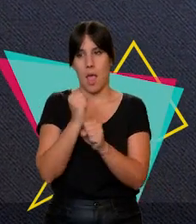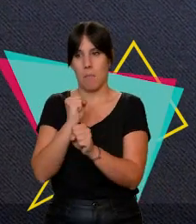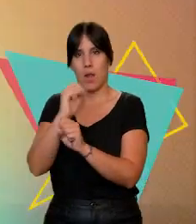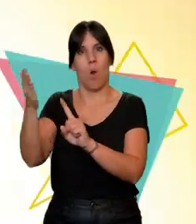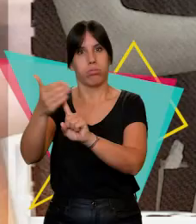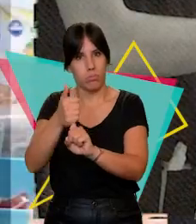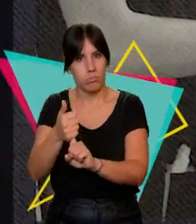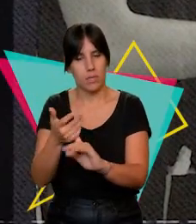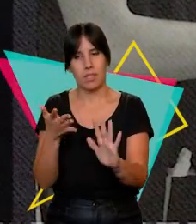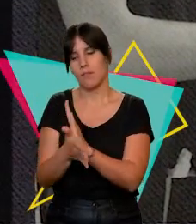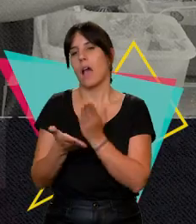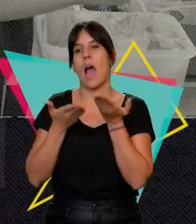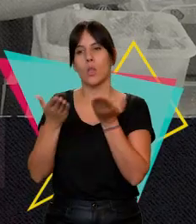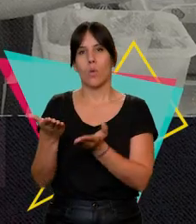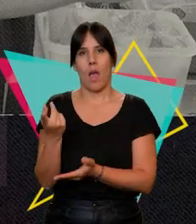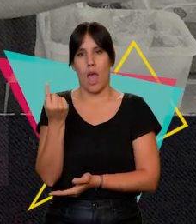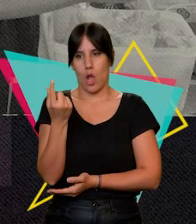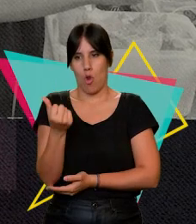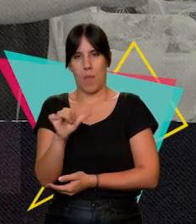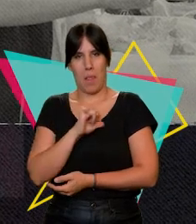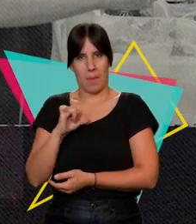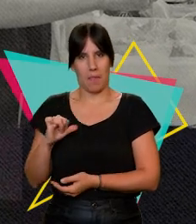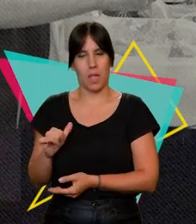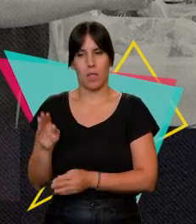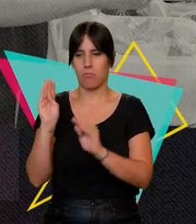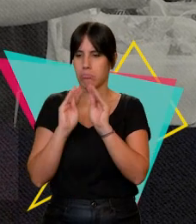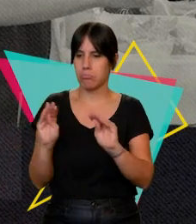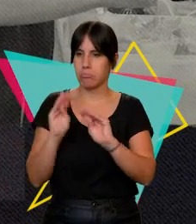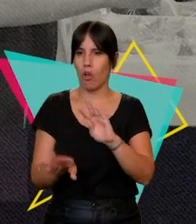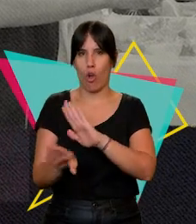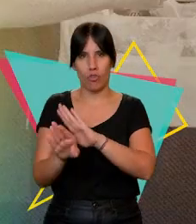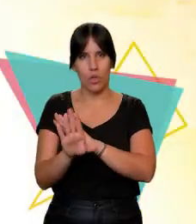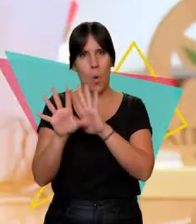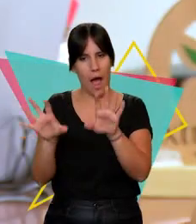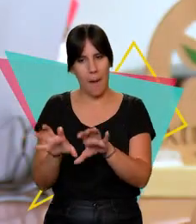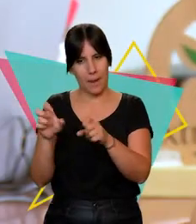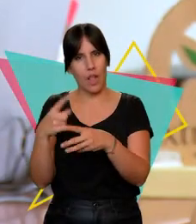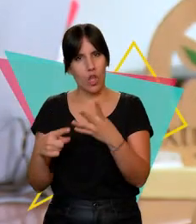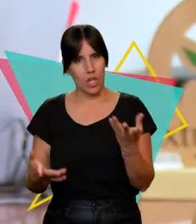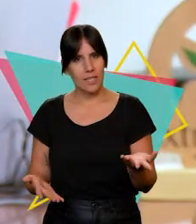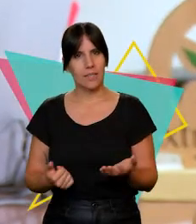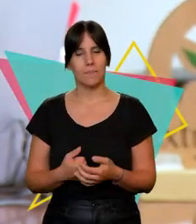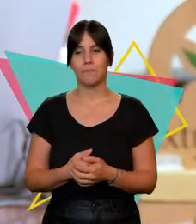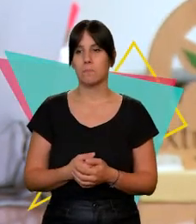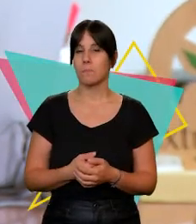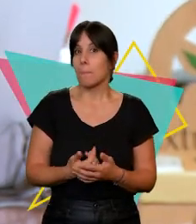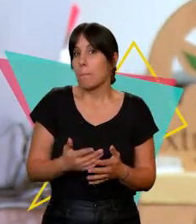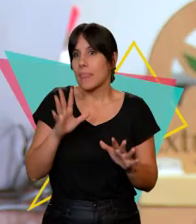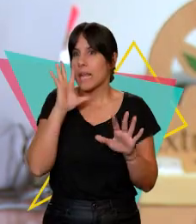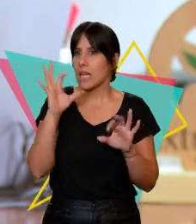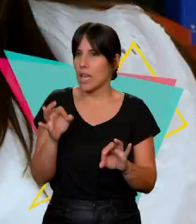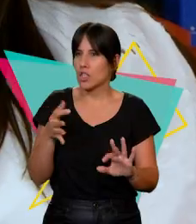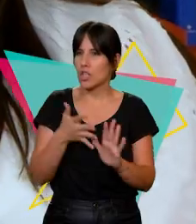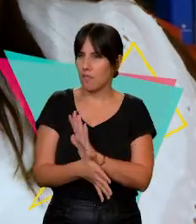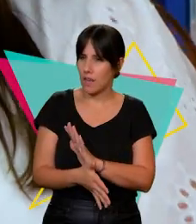empleo que le ayuda, bueno, pues a su independencia económica, a seguir formándose, a seguir aprendiendo cosas, y creo que ha